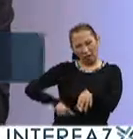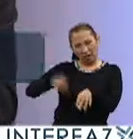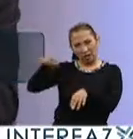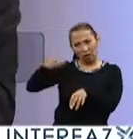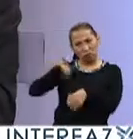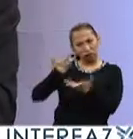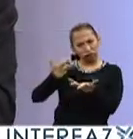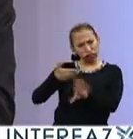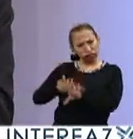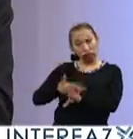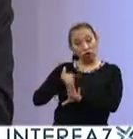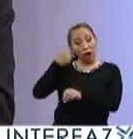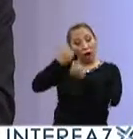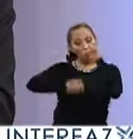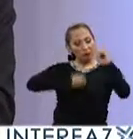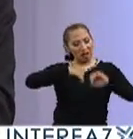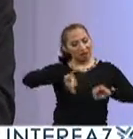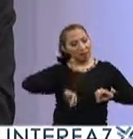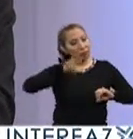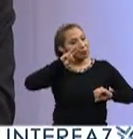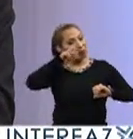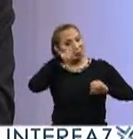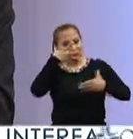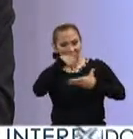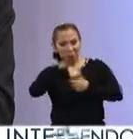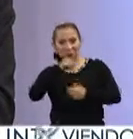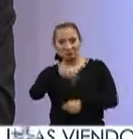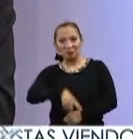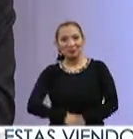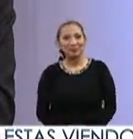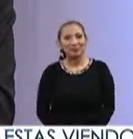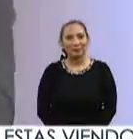una obra muy interesante que invita al público a ser parte de ella.